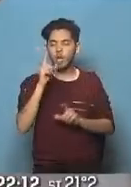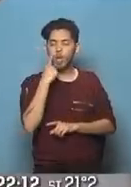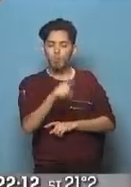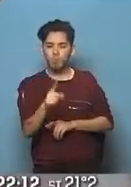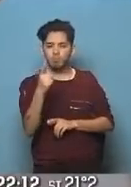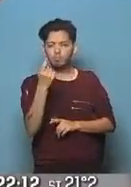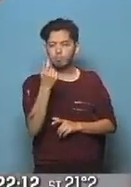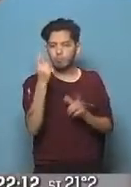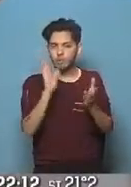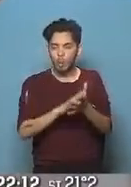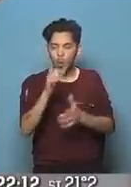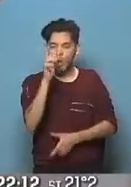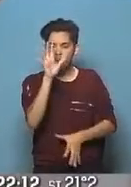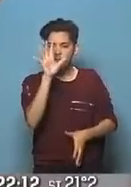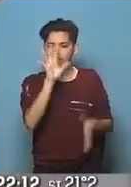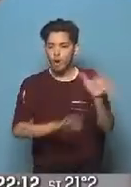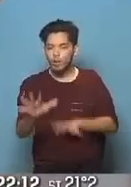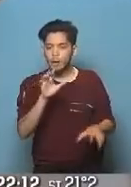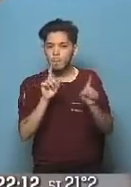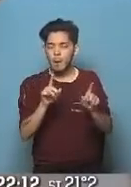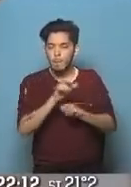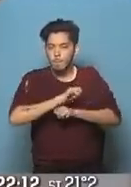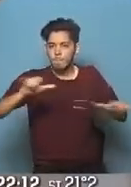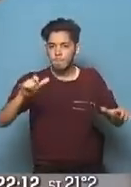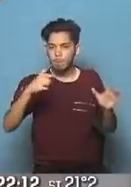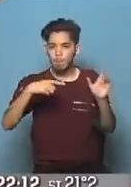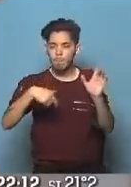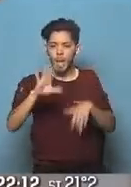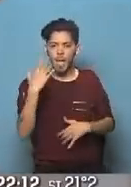con la estrategia de campaña. Por ejemplo, algunos puntos que son netamente un programa neoliberal